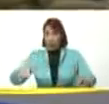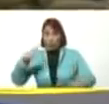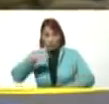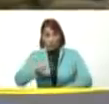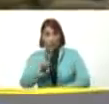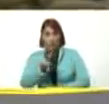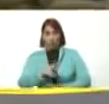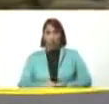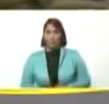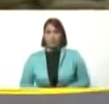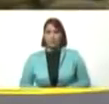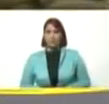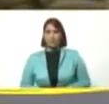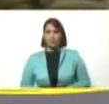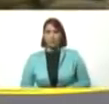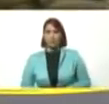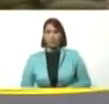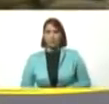Todos los días.